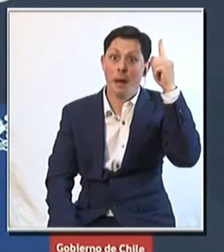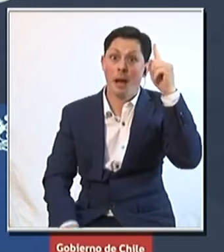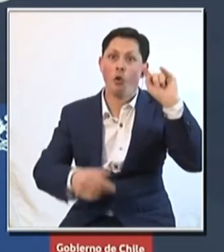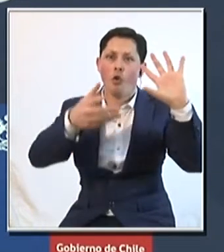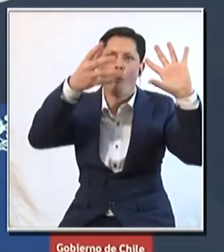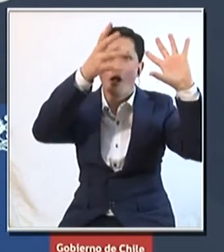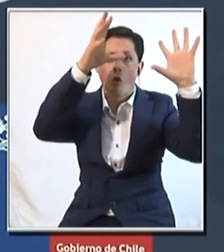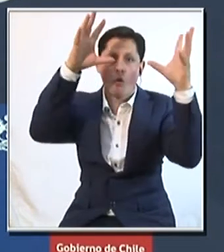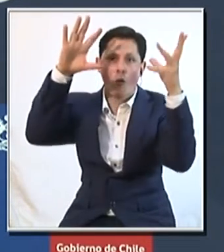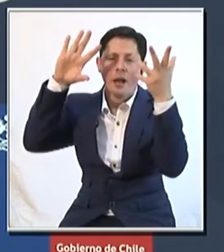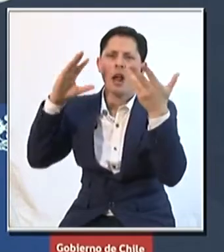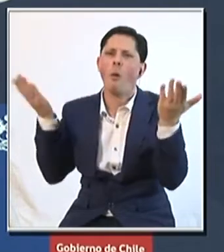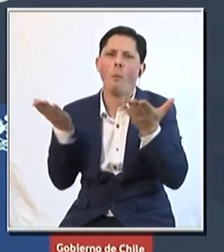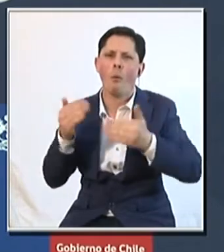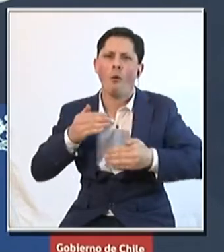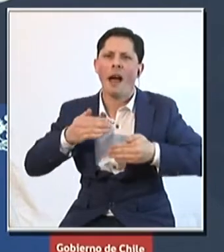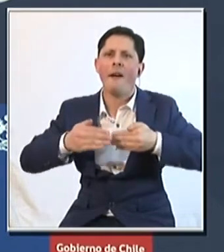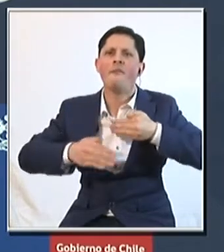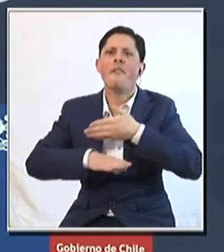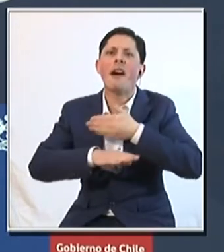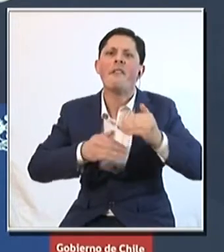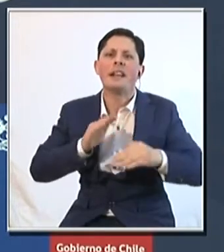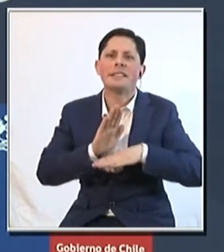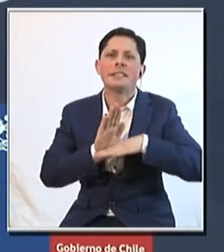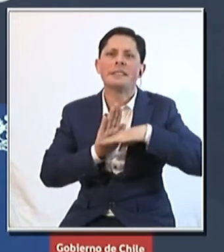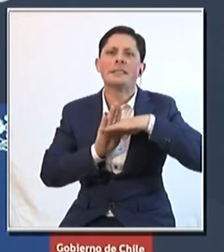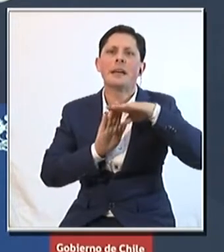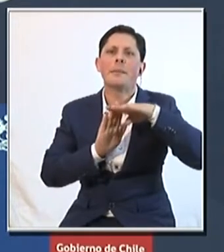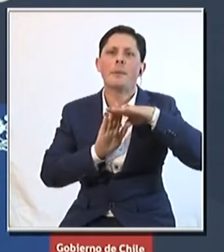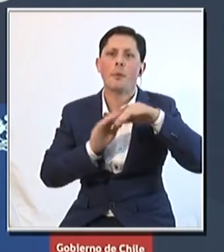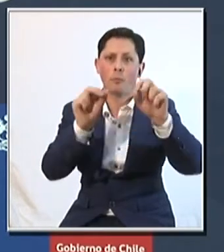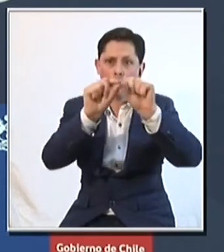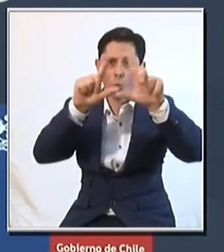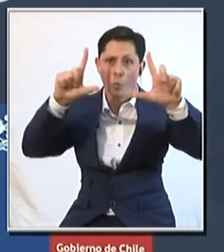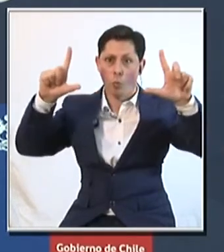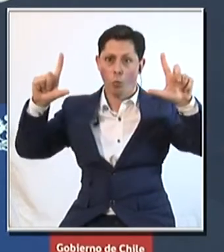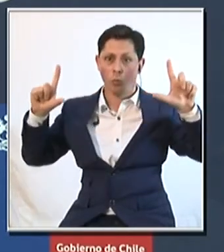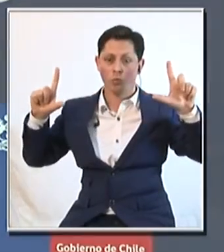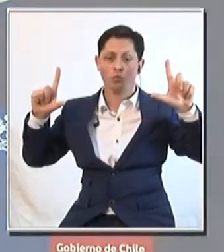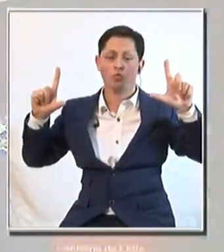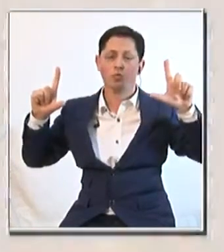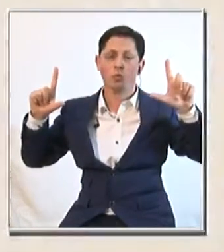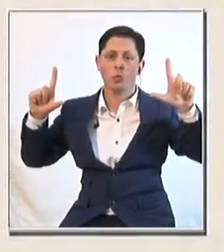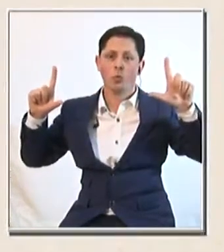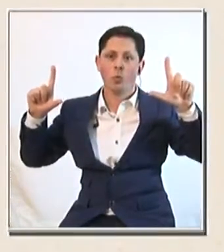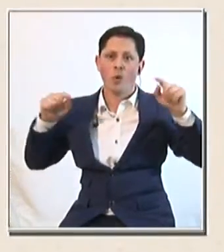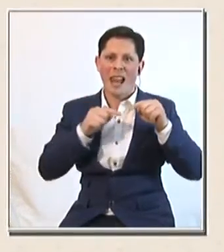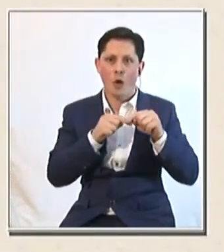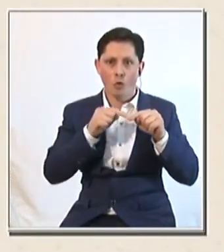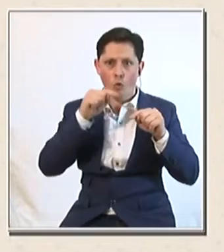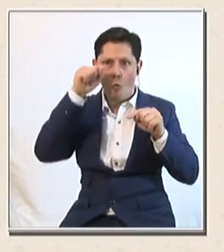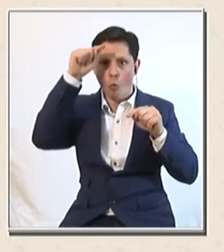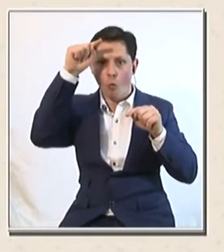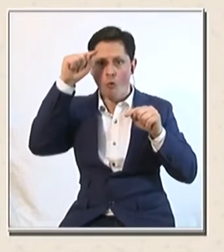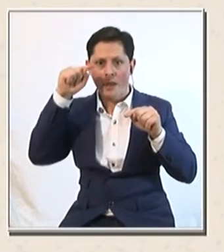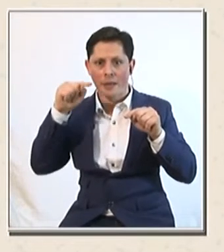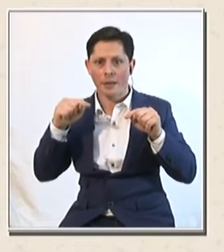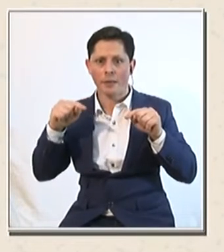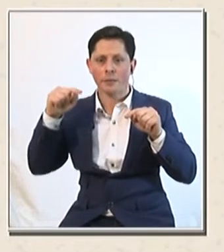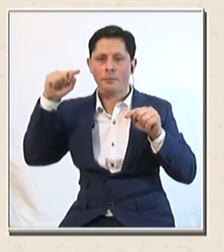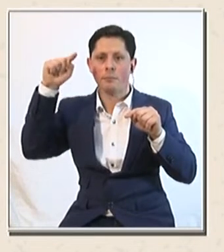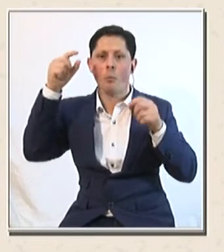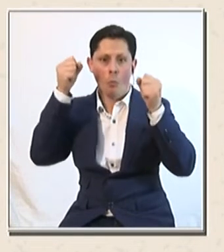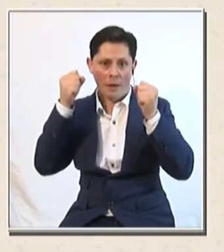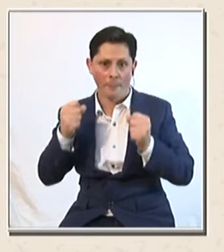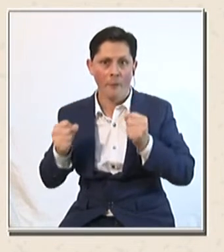cómo ha sido el avance de los casos durante este año, podemos hacer un zoom para observar la curva de casos. Podemos